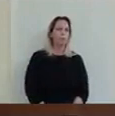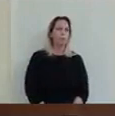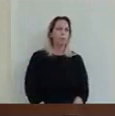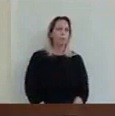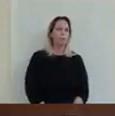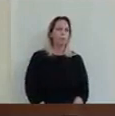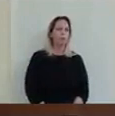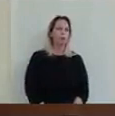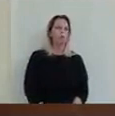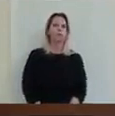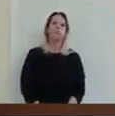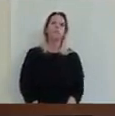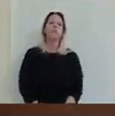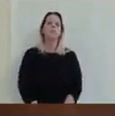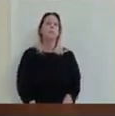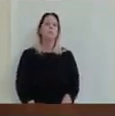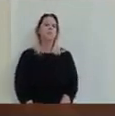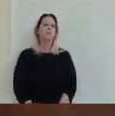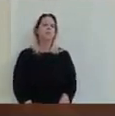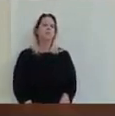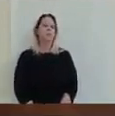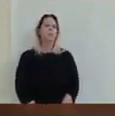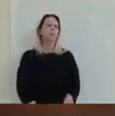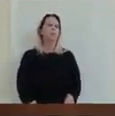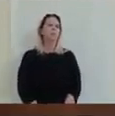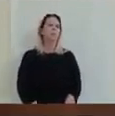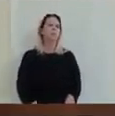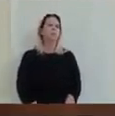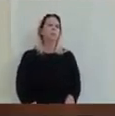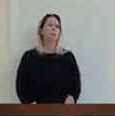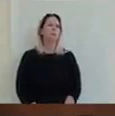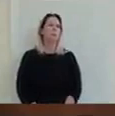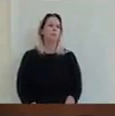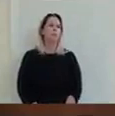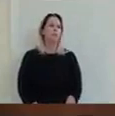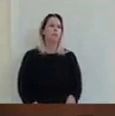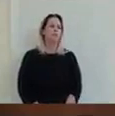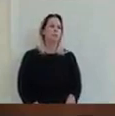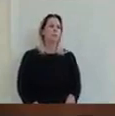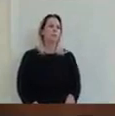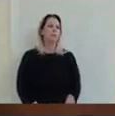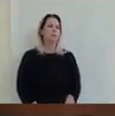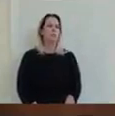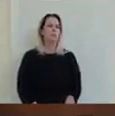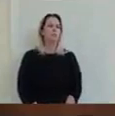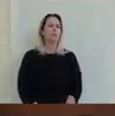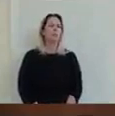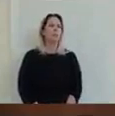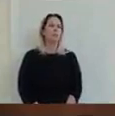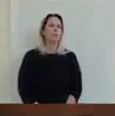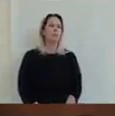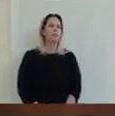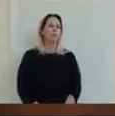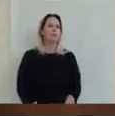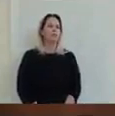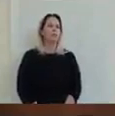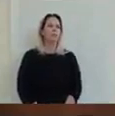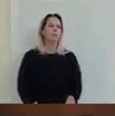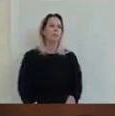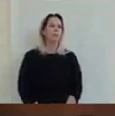hablaban de la concejala Escúa, lo decía en un medio, el debate de candidato a concejal